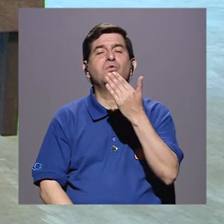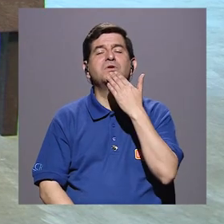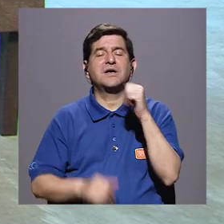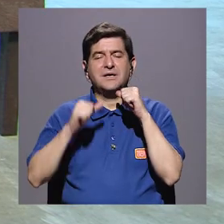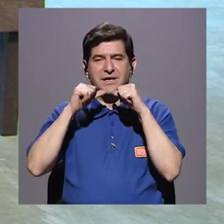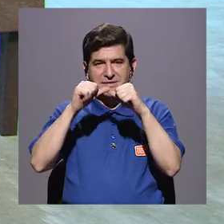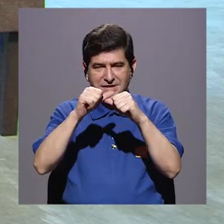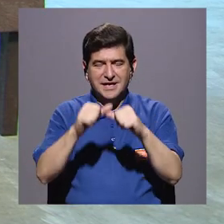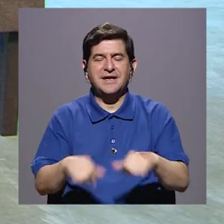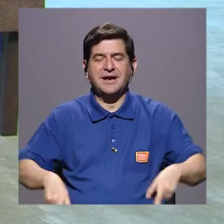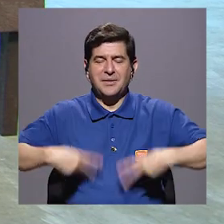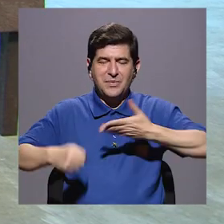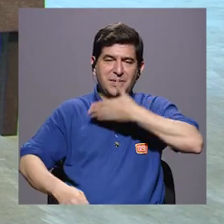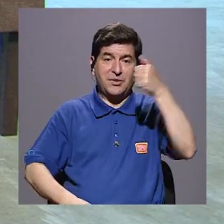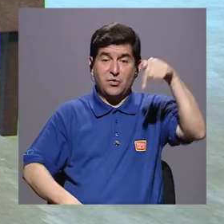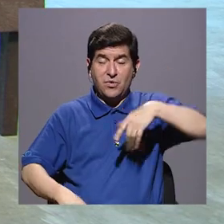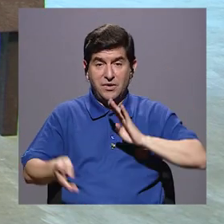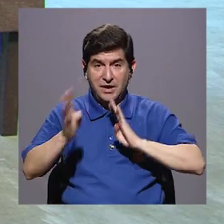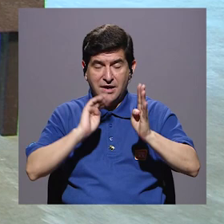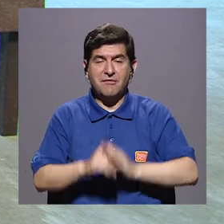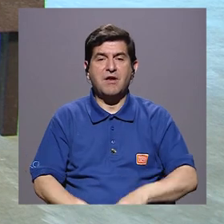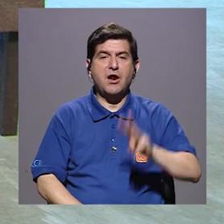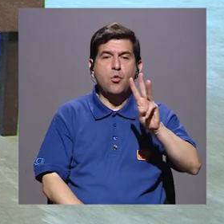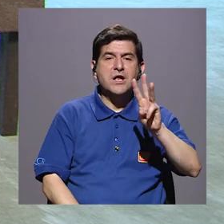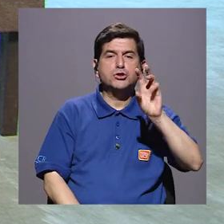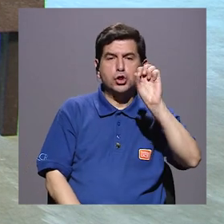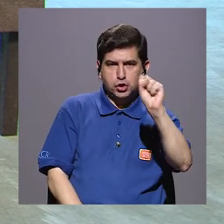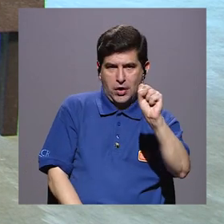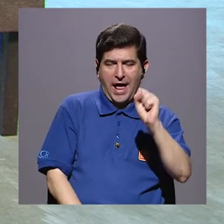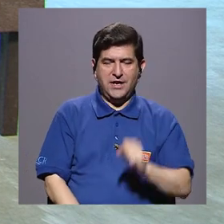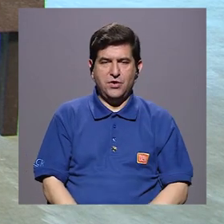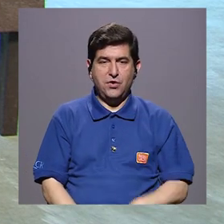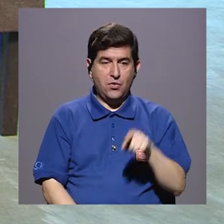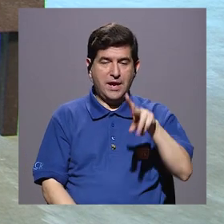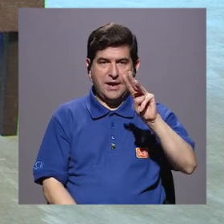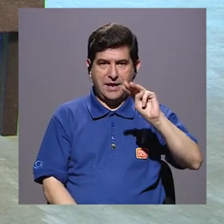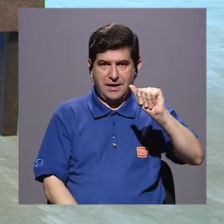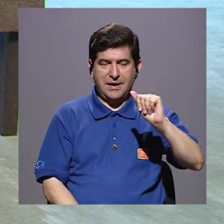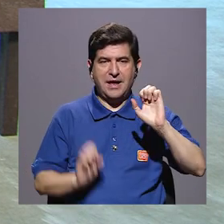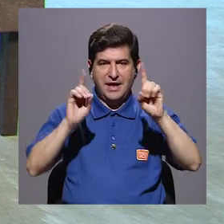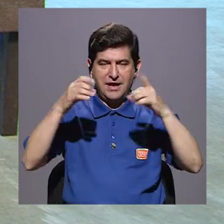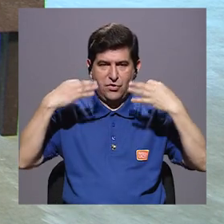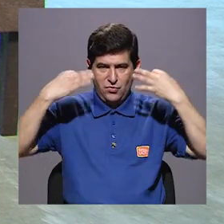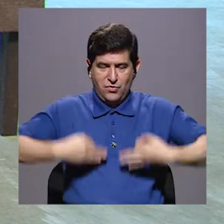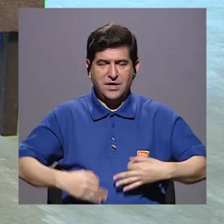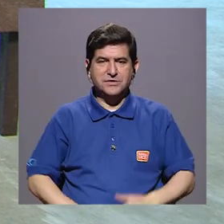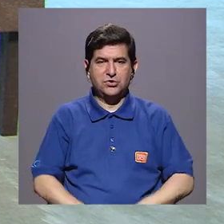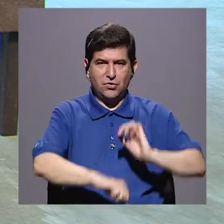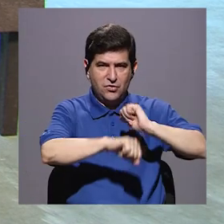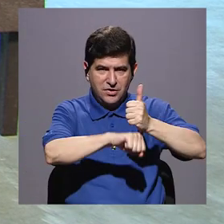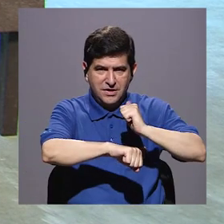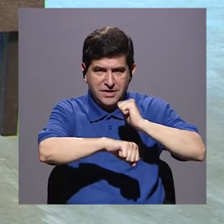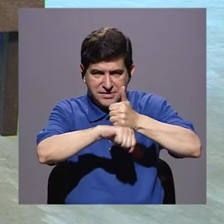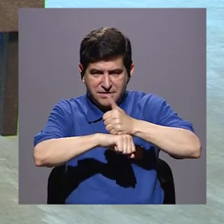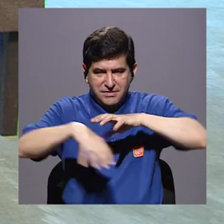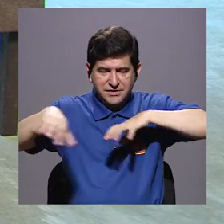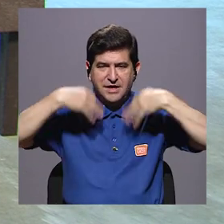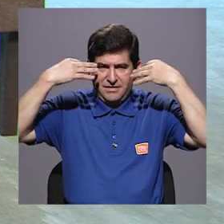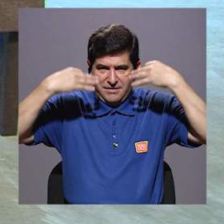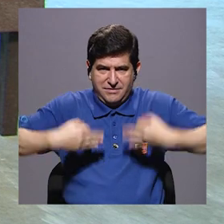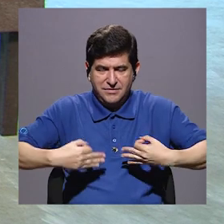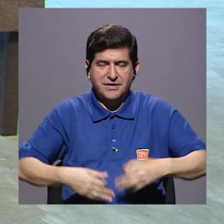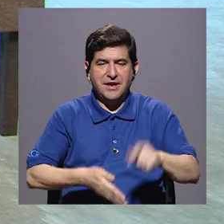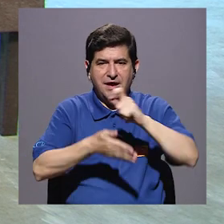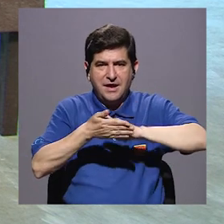Gracias por continuar con nosotros en Vive Mejor. Estamos conversando con Wilson Solano, él es máster en Educación Física, Prescripción de